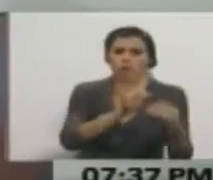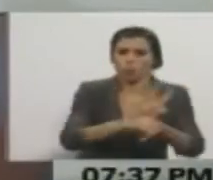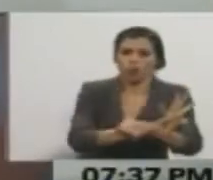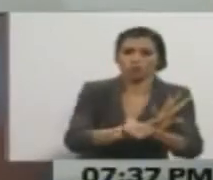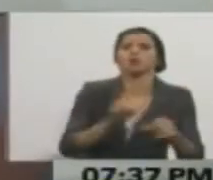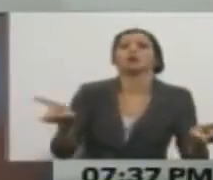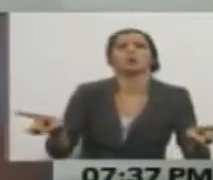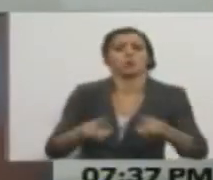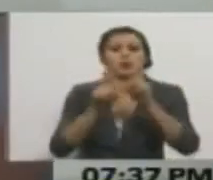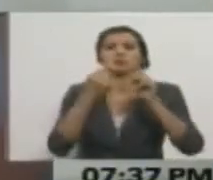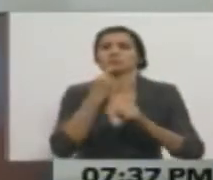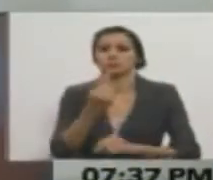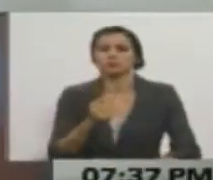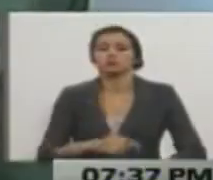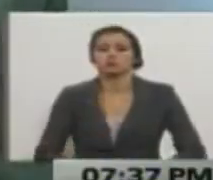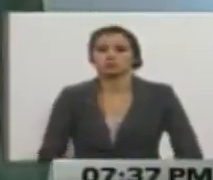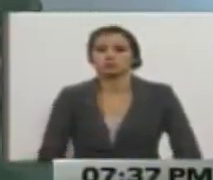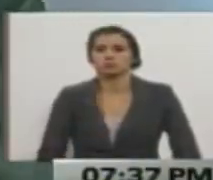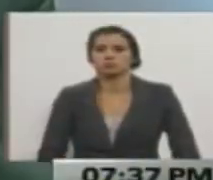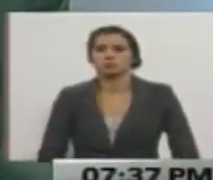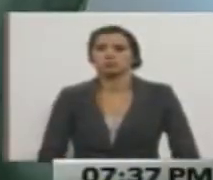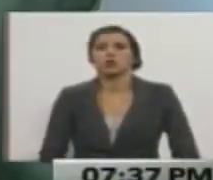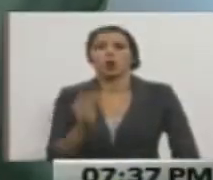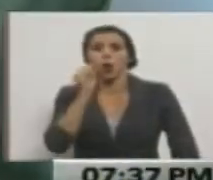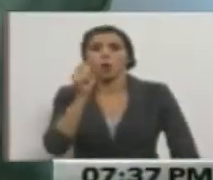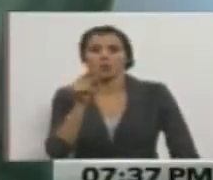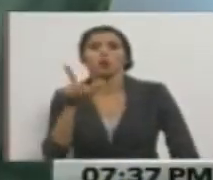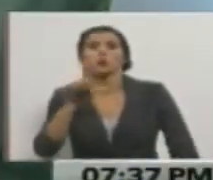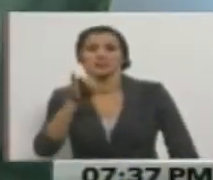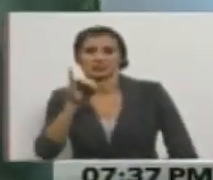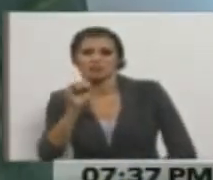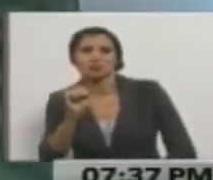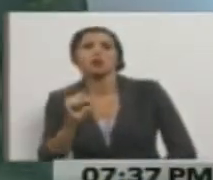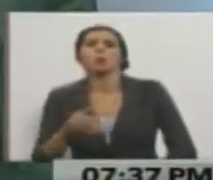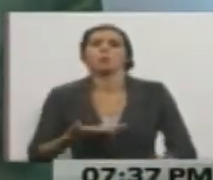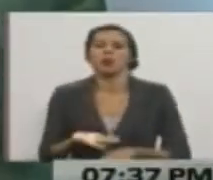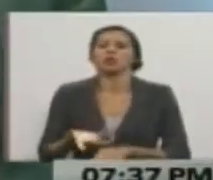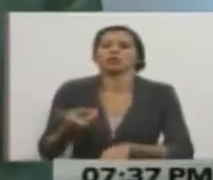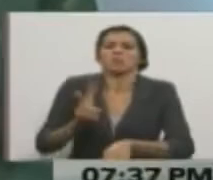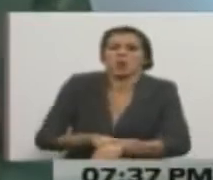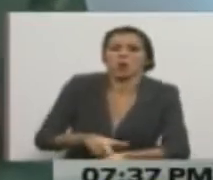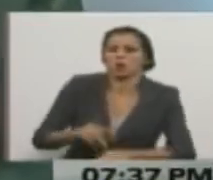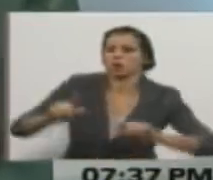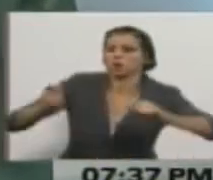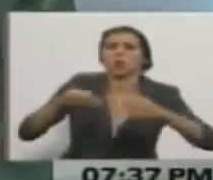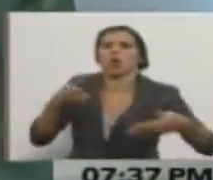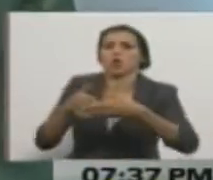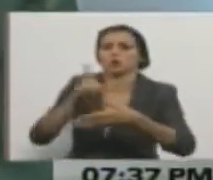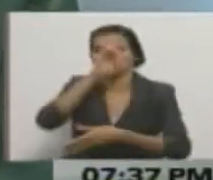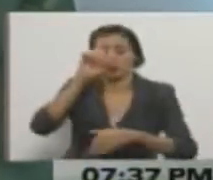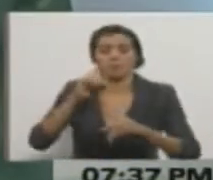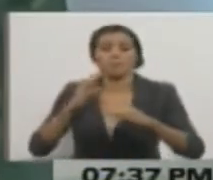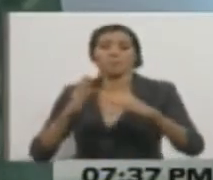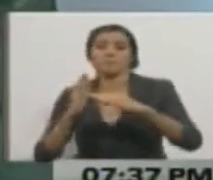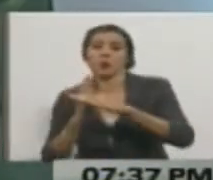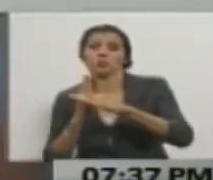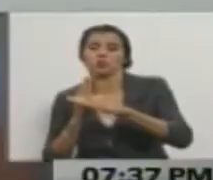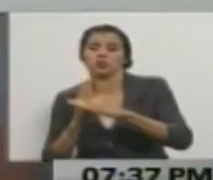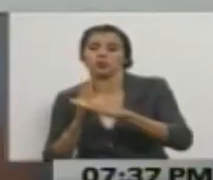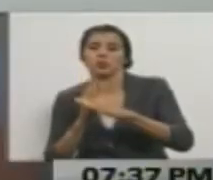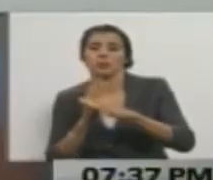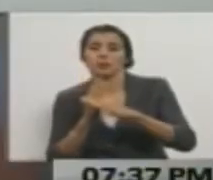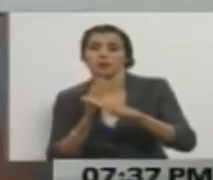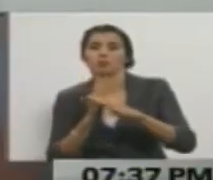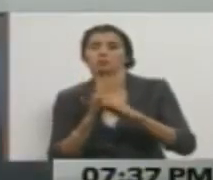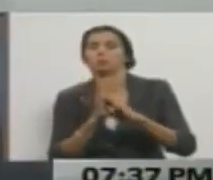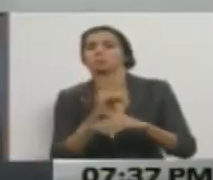que podrían torturar peor a Diosdado Cabello, pero hizo una pausa larga, pero que